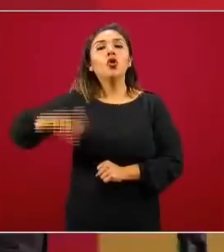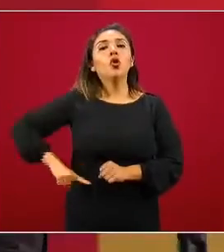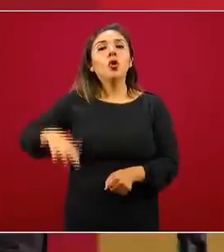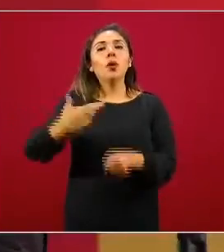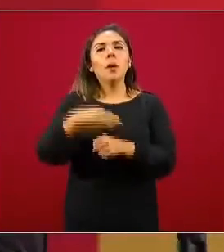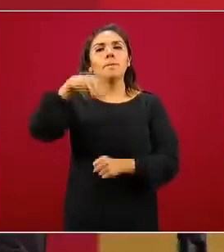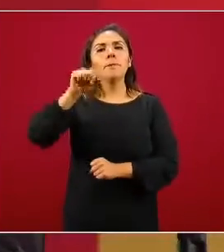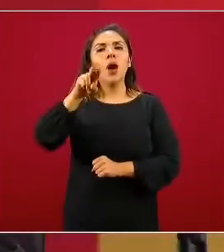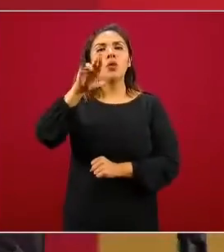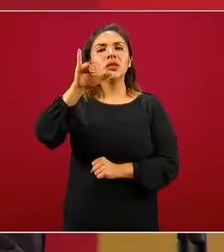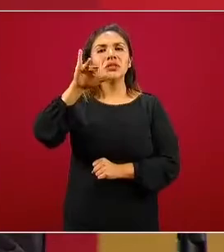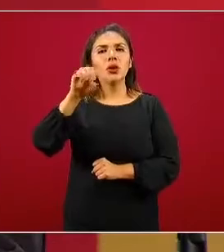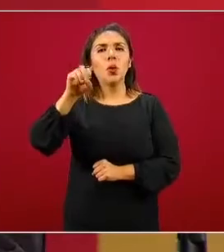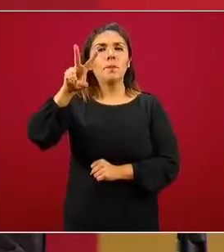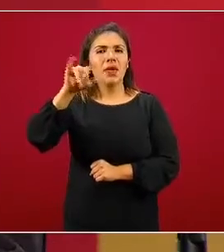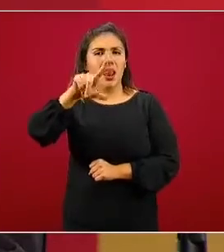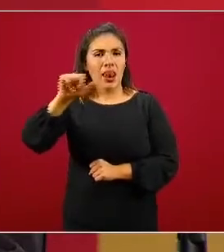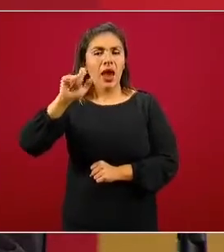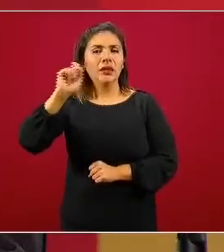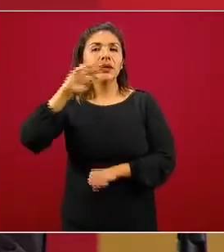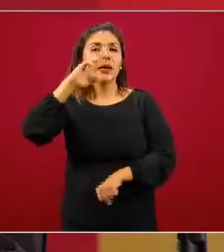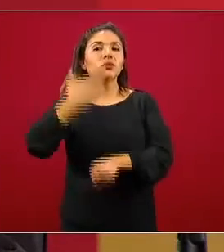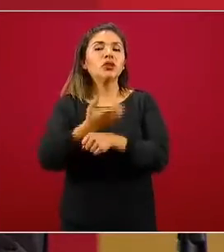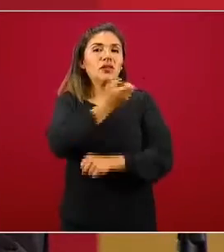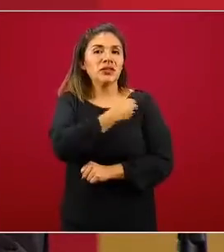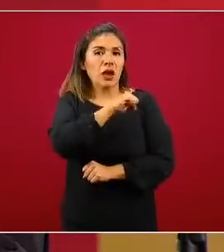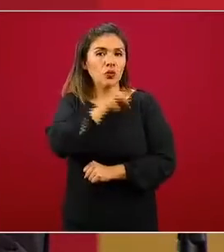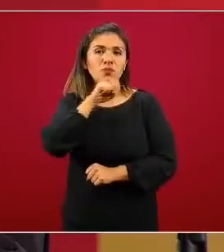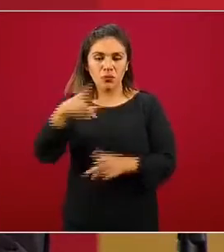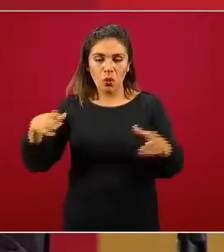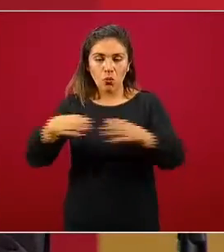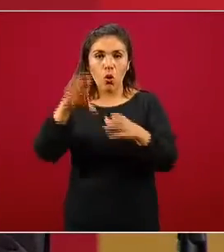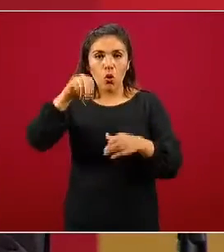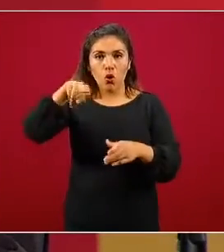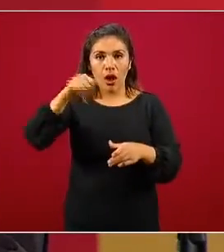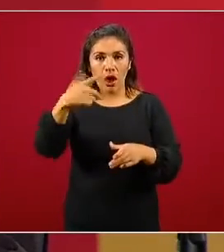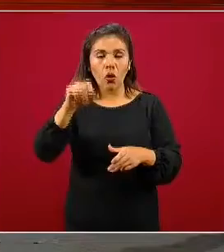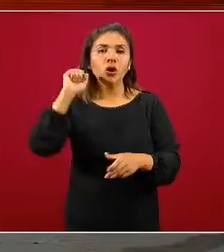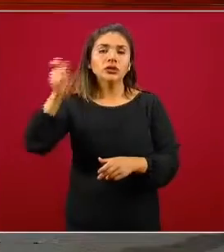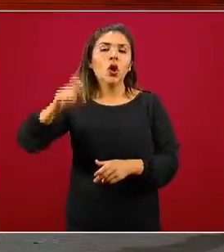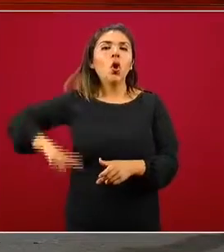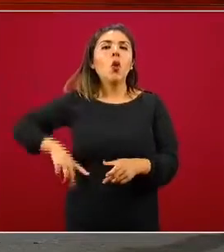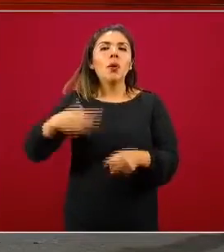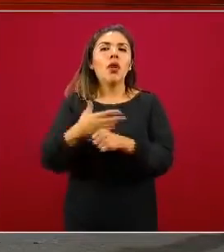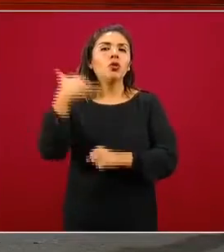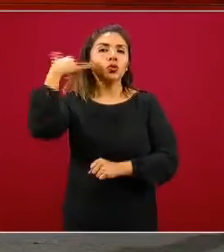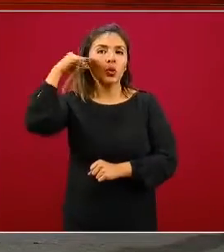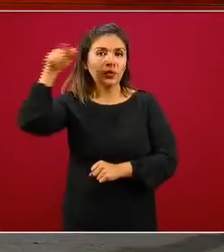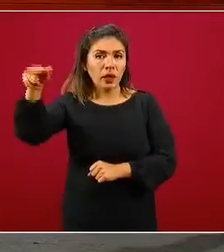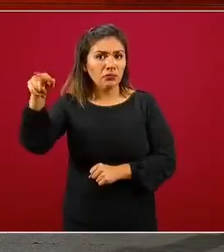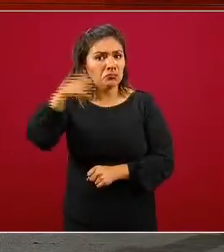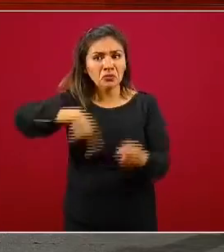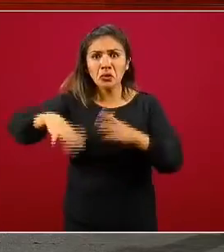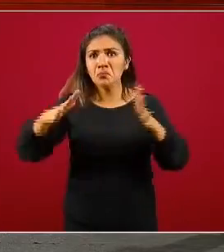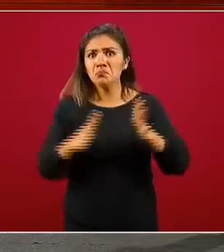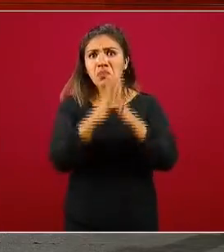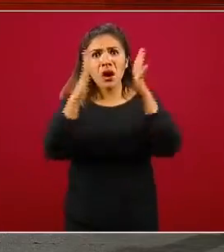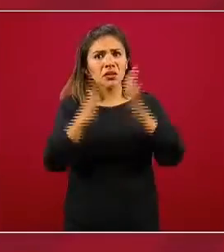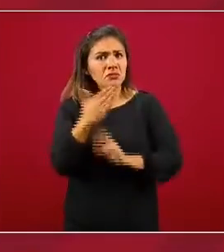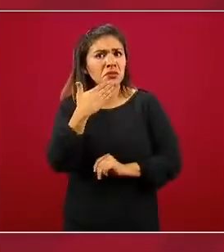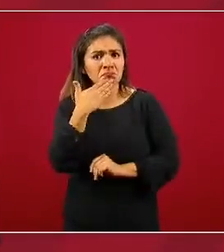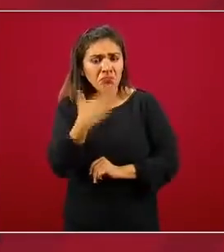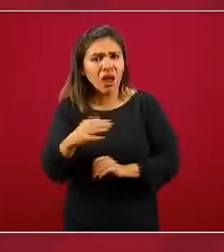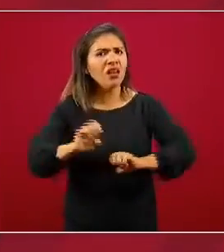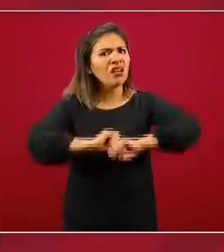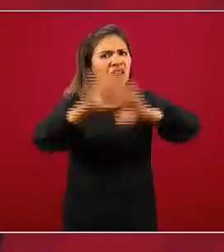Vila, que es el responsable de salud en la CONAGO y es gobernador de Yucatán. Una gran participación, un gran entusiasmo,